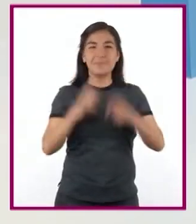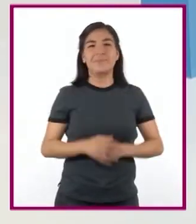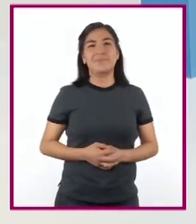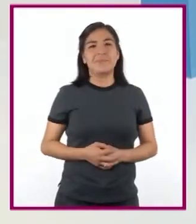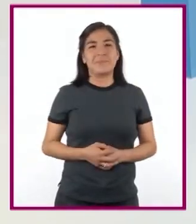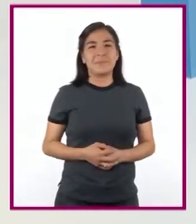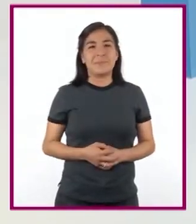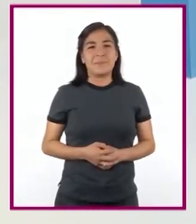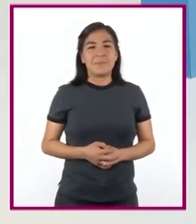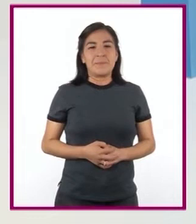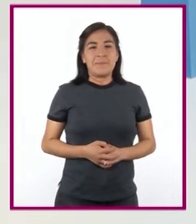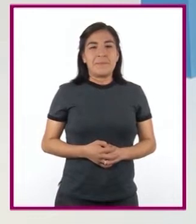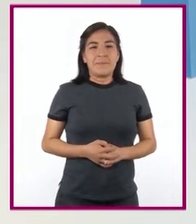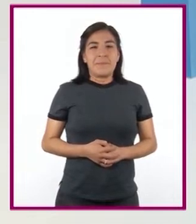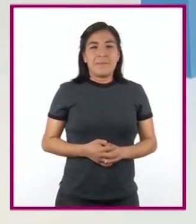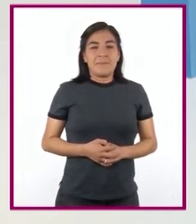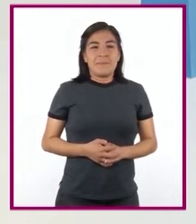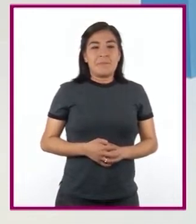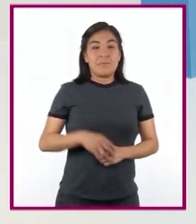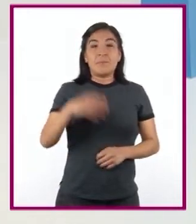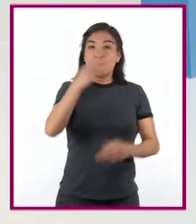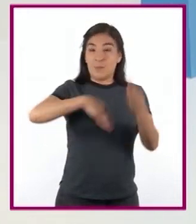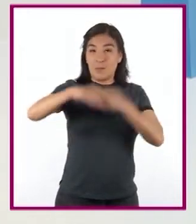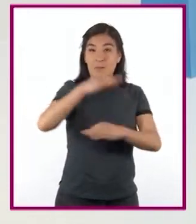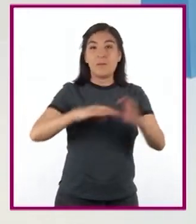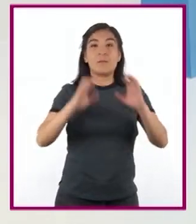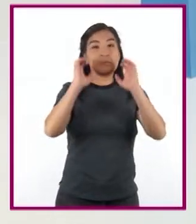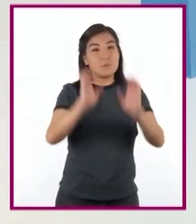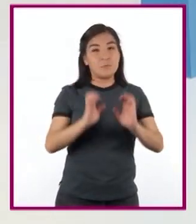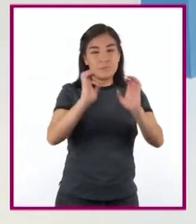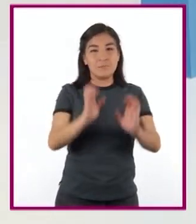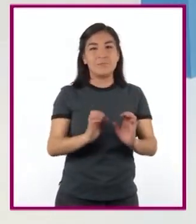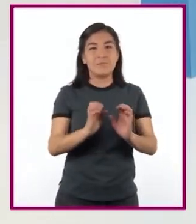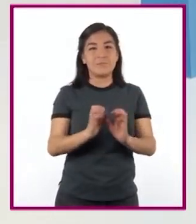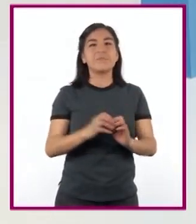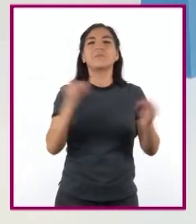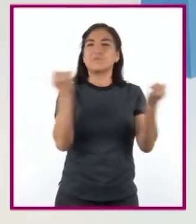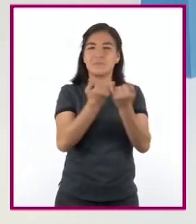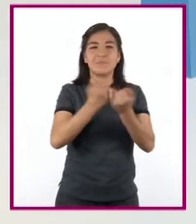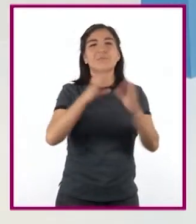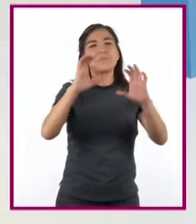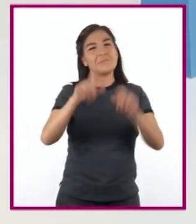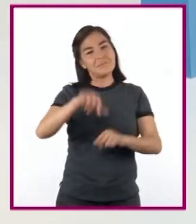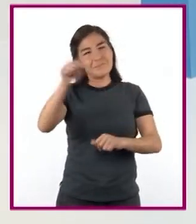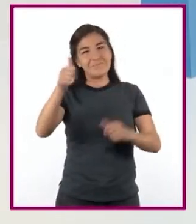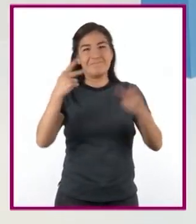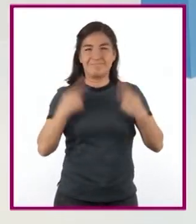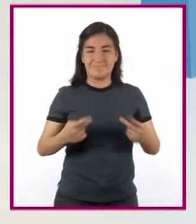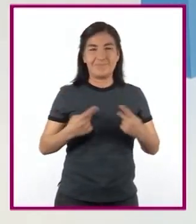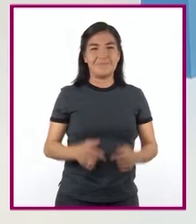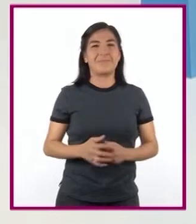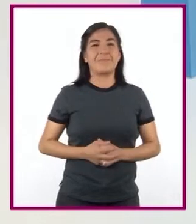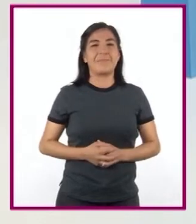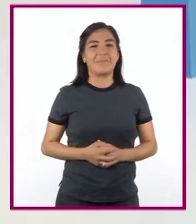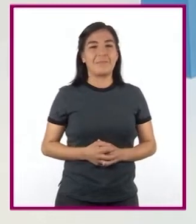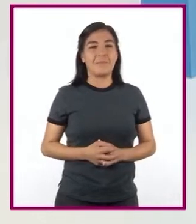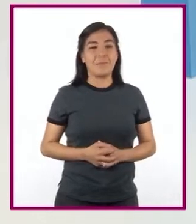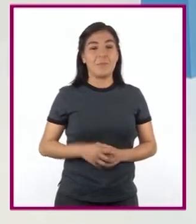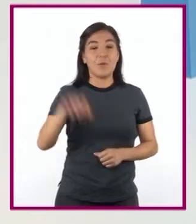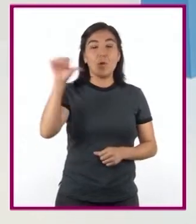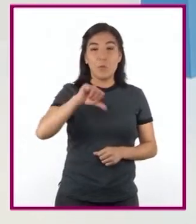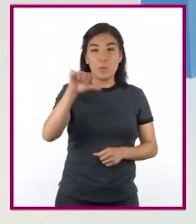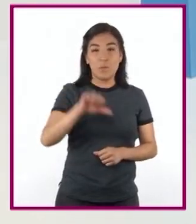correcta. Al cuidarnos a nosotros mismos, cuidamos a los demás.